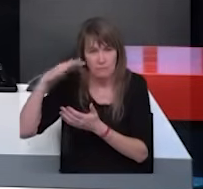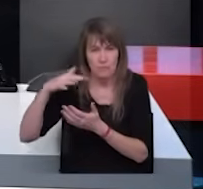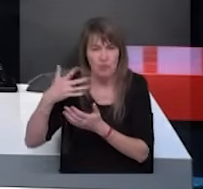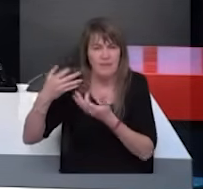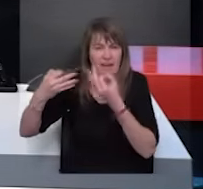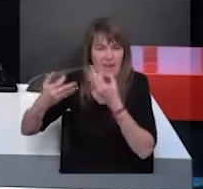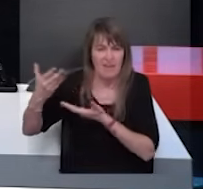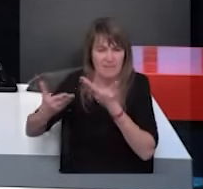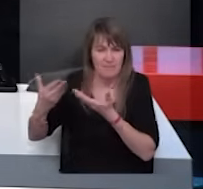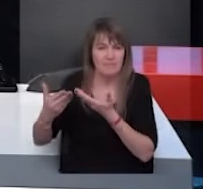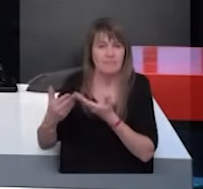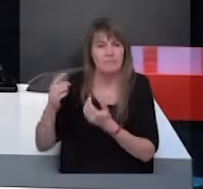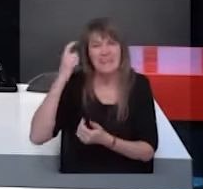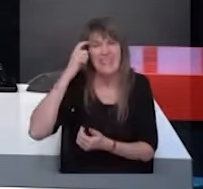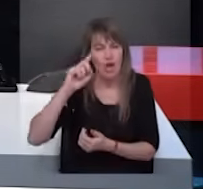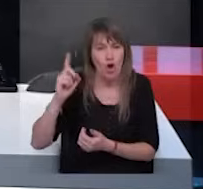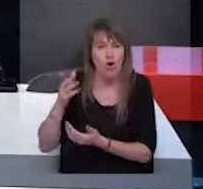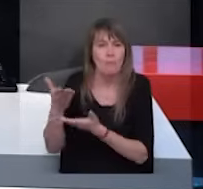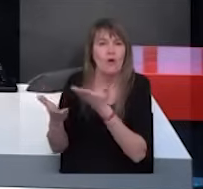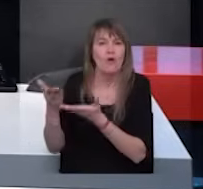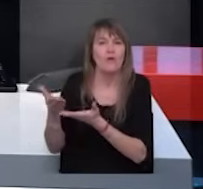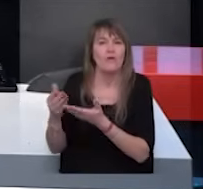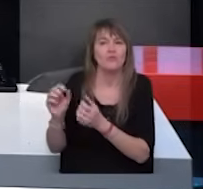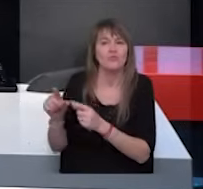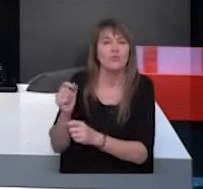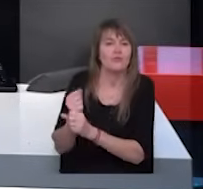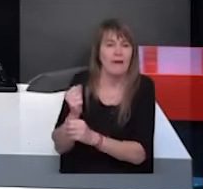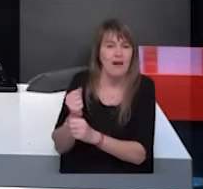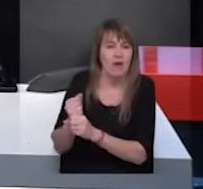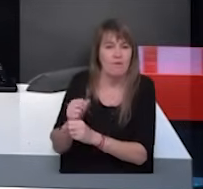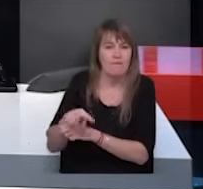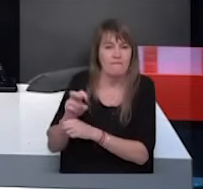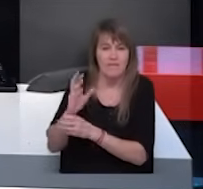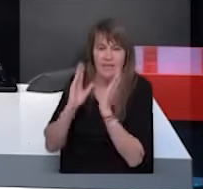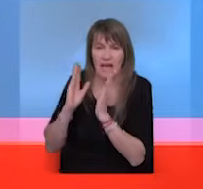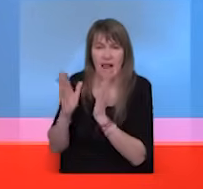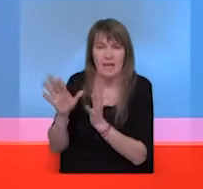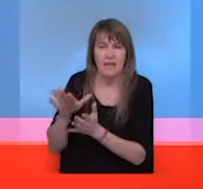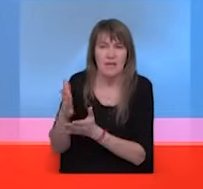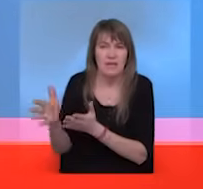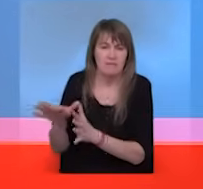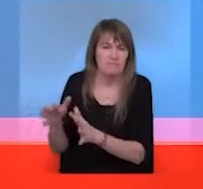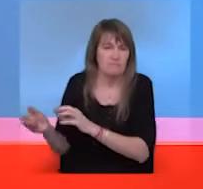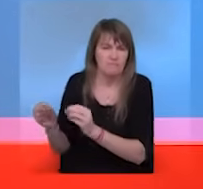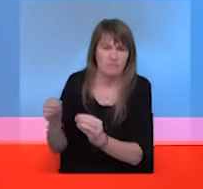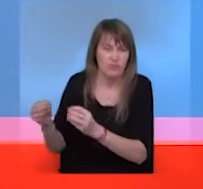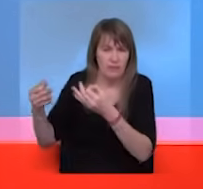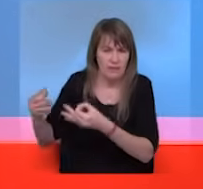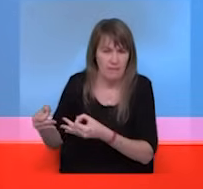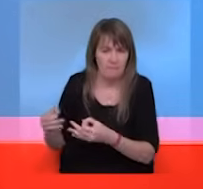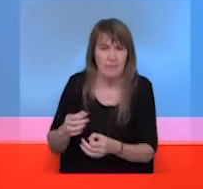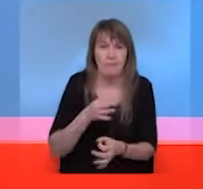este mentales sino en términos de su trabajo una fiscal desequilibrada nunca